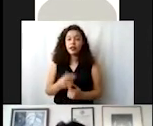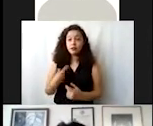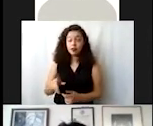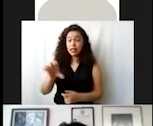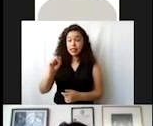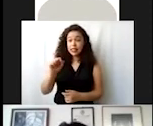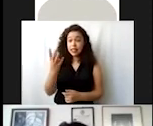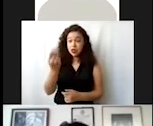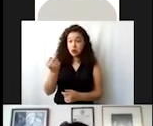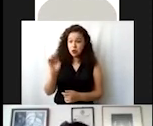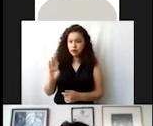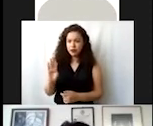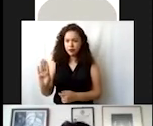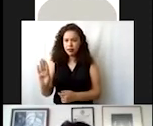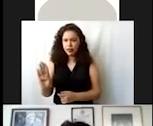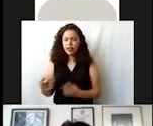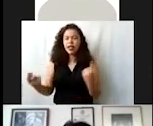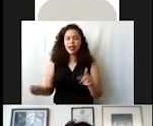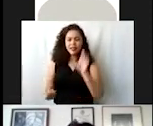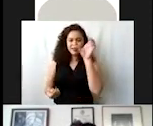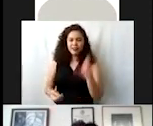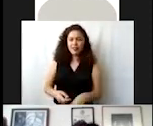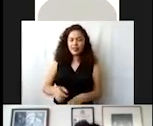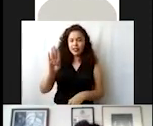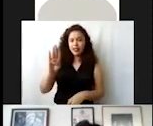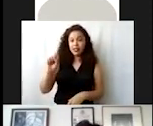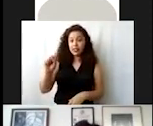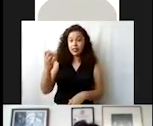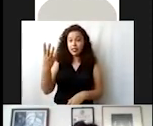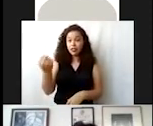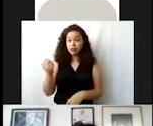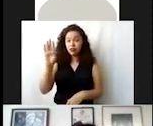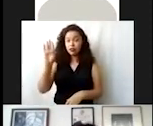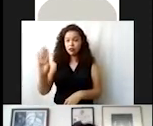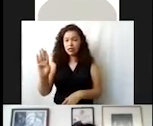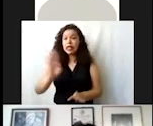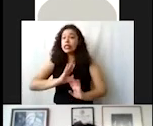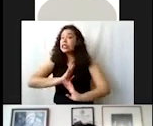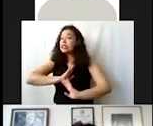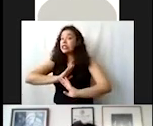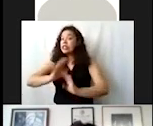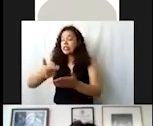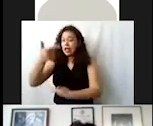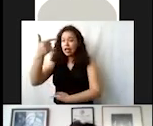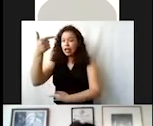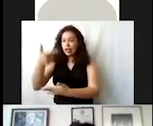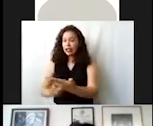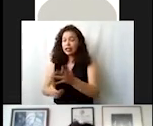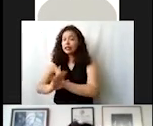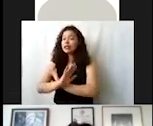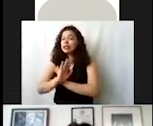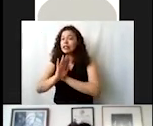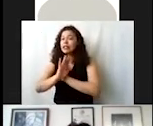69B, unos son el 69B son los ya confesos, ¿sí? Los que